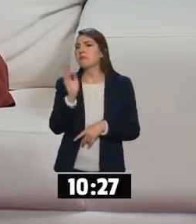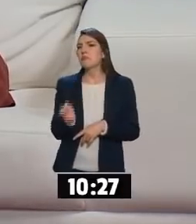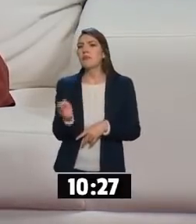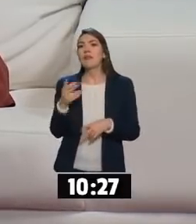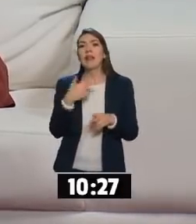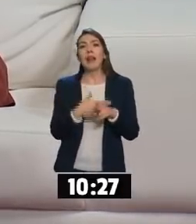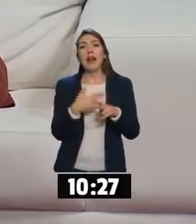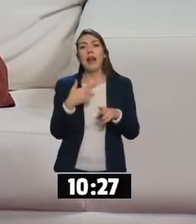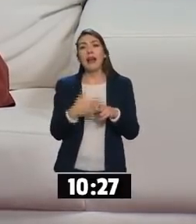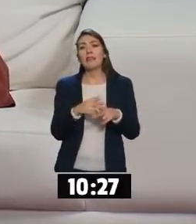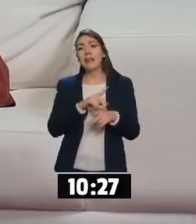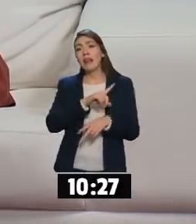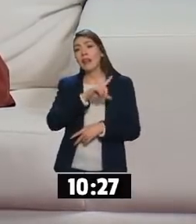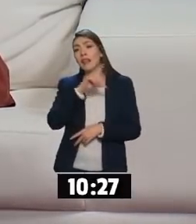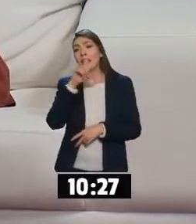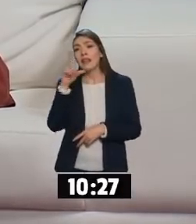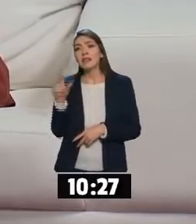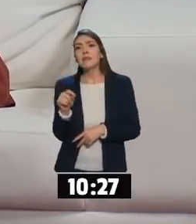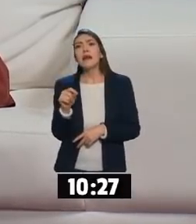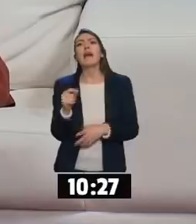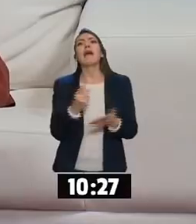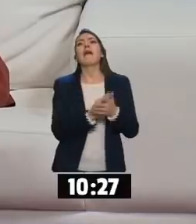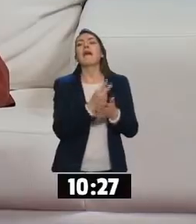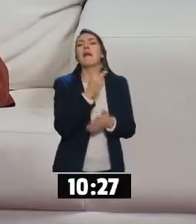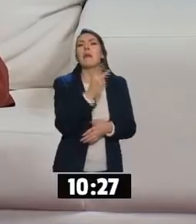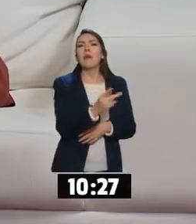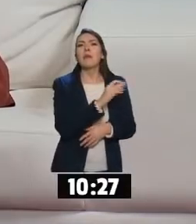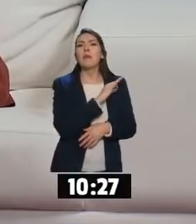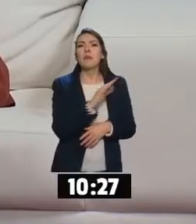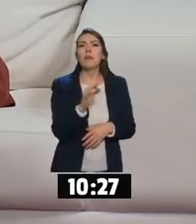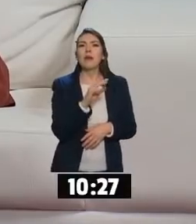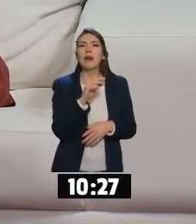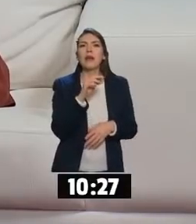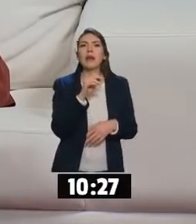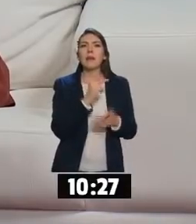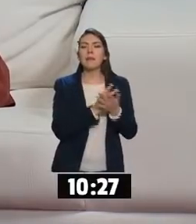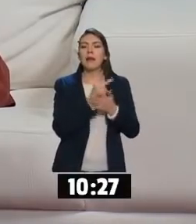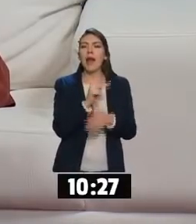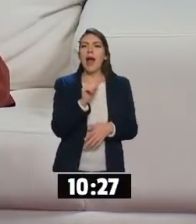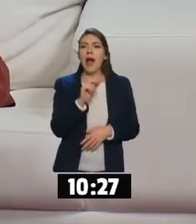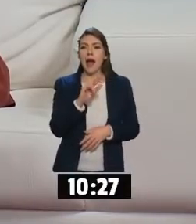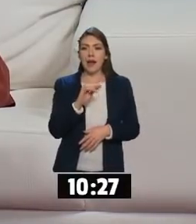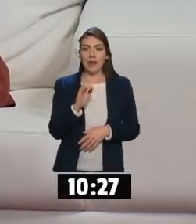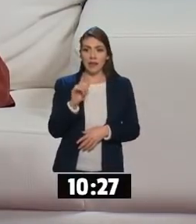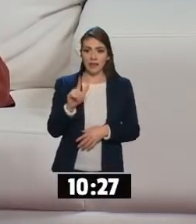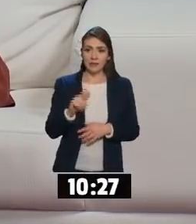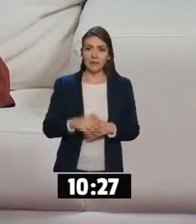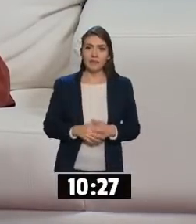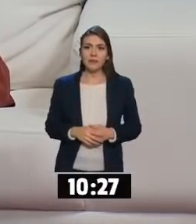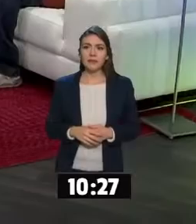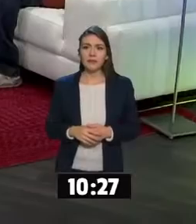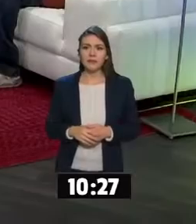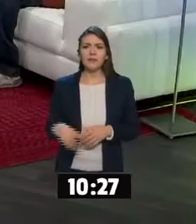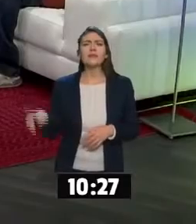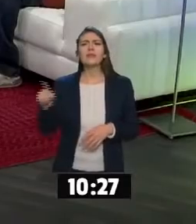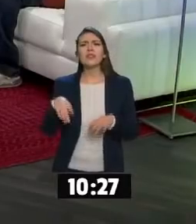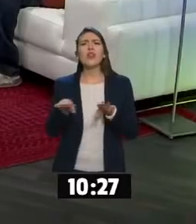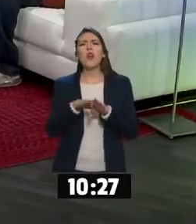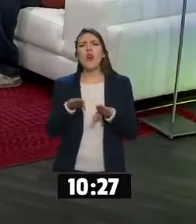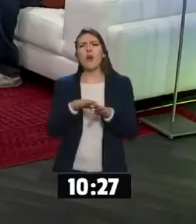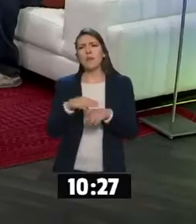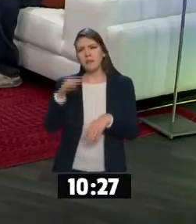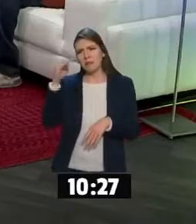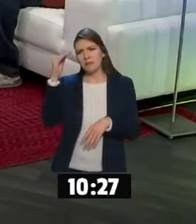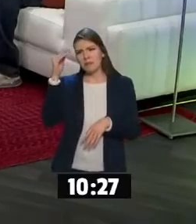al final del camino, nominación a la Ariel, a Ópera Prima, y estamos... ¿Cómo es que a ti se te ocurrió decirle, órale,